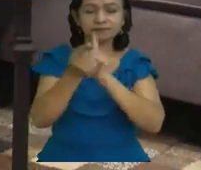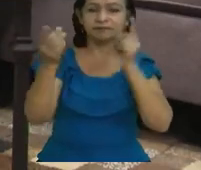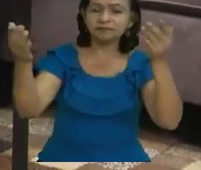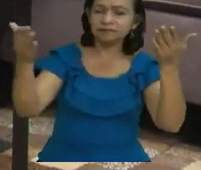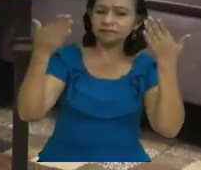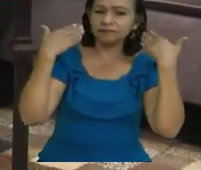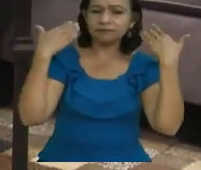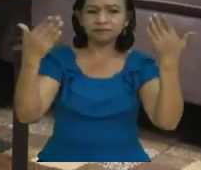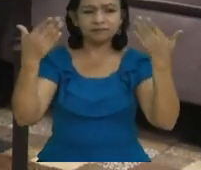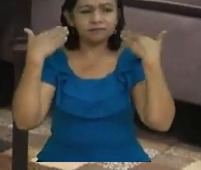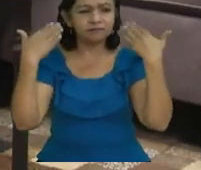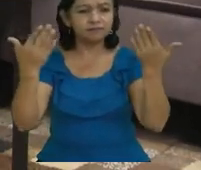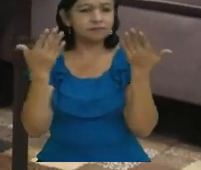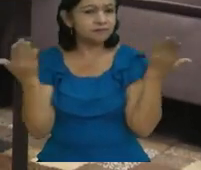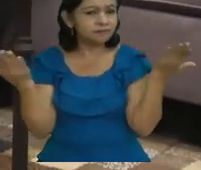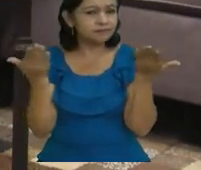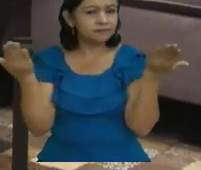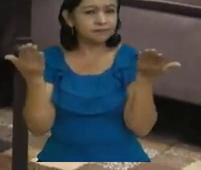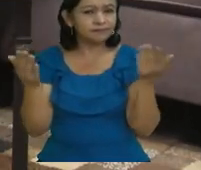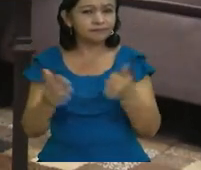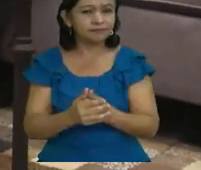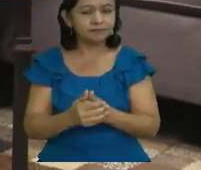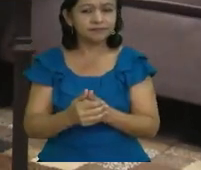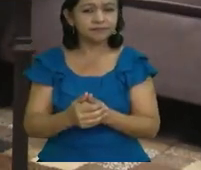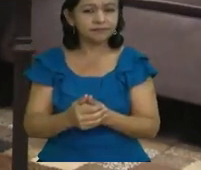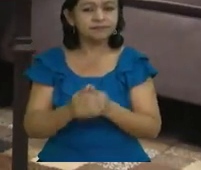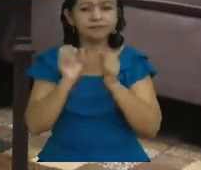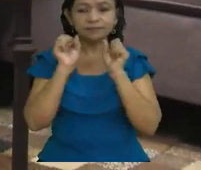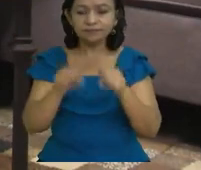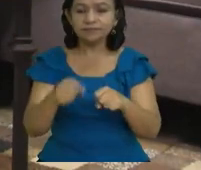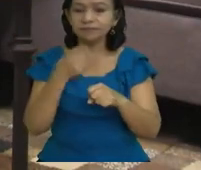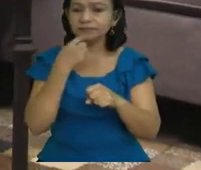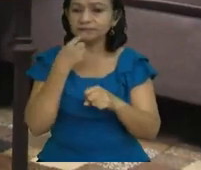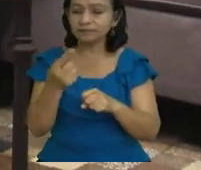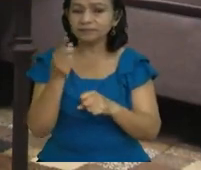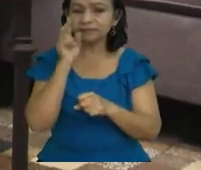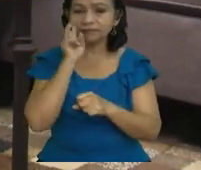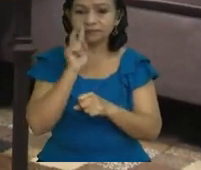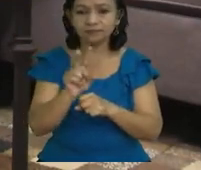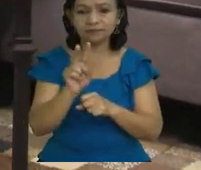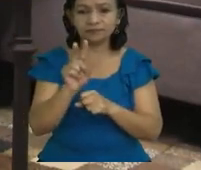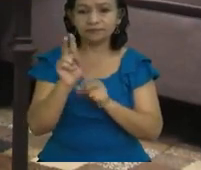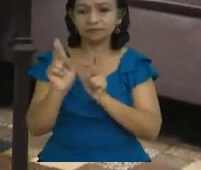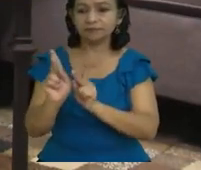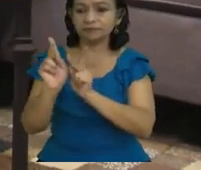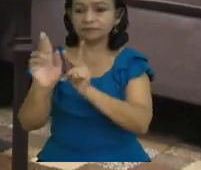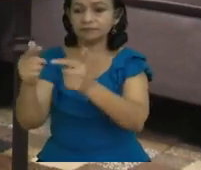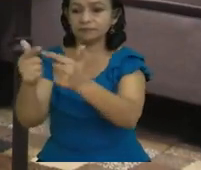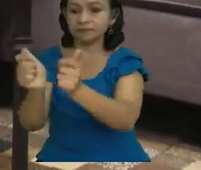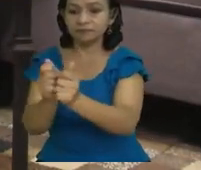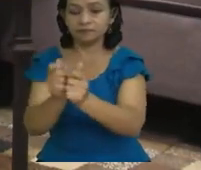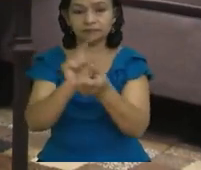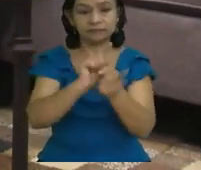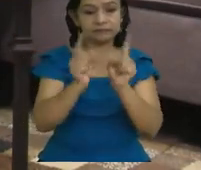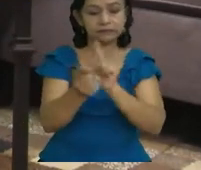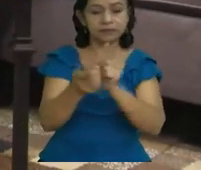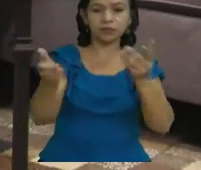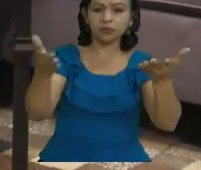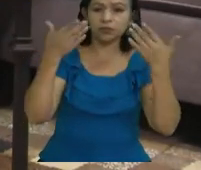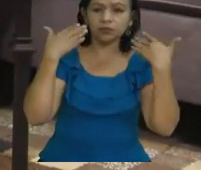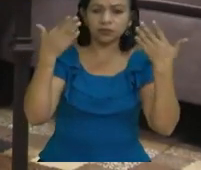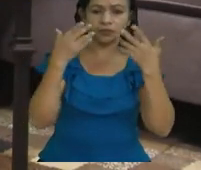le consulto? Porque, vaya, podríamos percibirlo a nivel individual muy fuerte los cambios